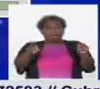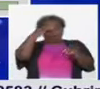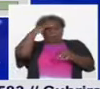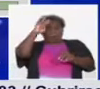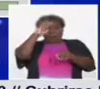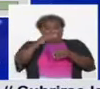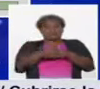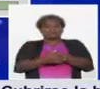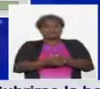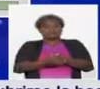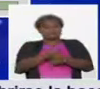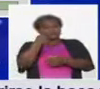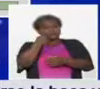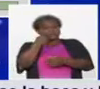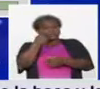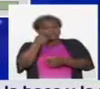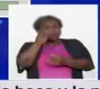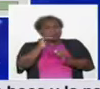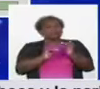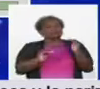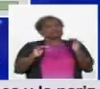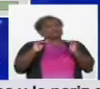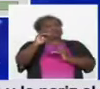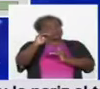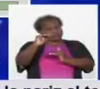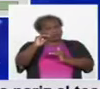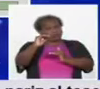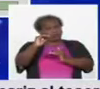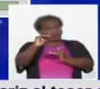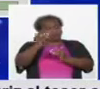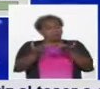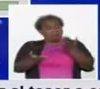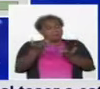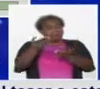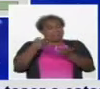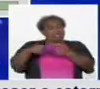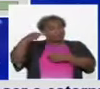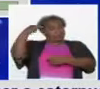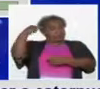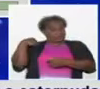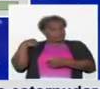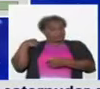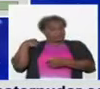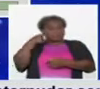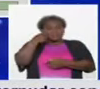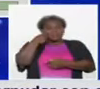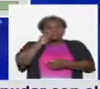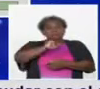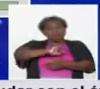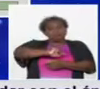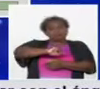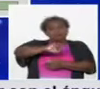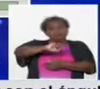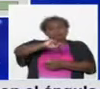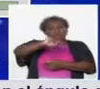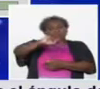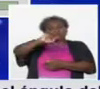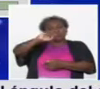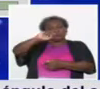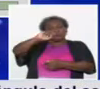incluso discretamente superior a la del día de ayer. Ahí se ve la curva que parece que quiere bajar,